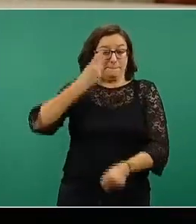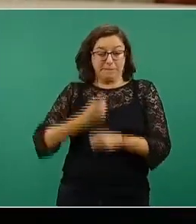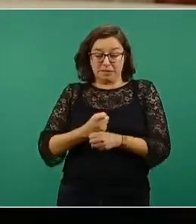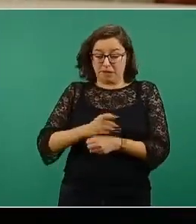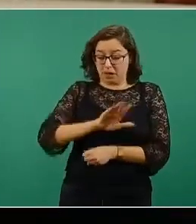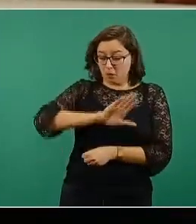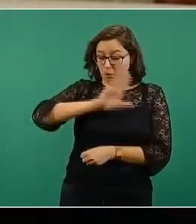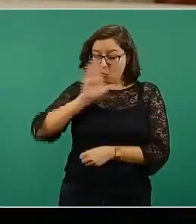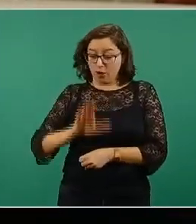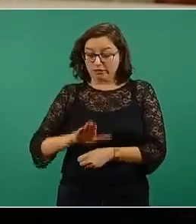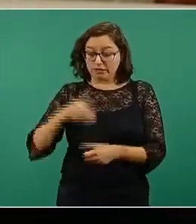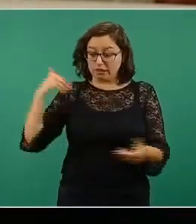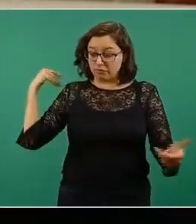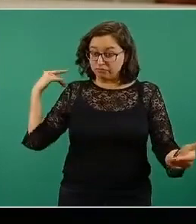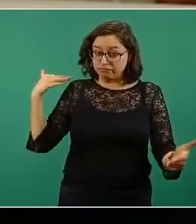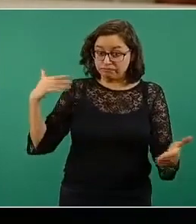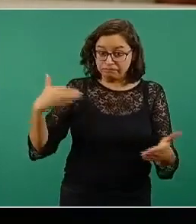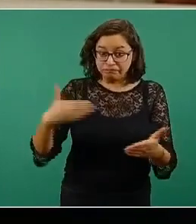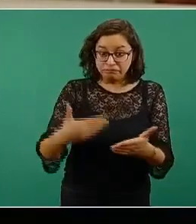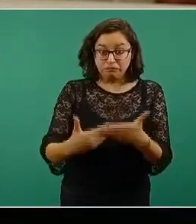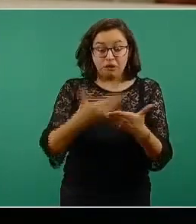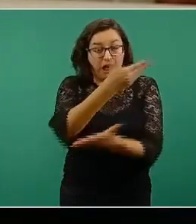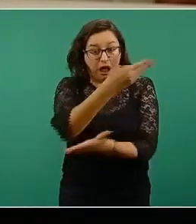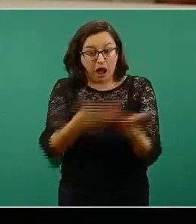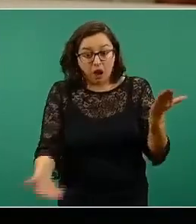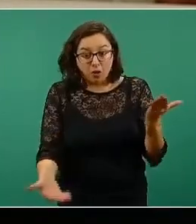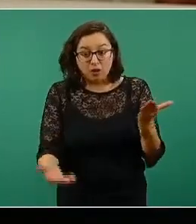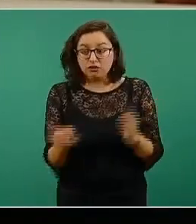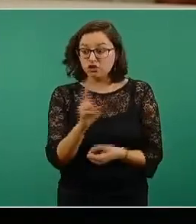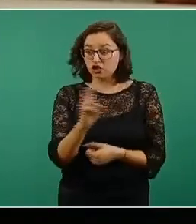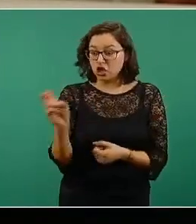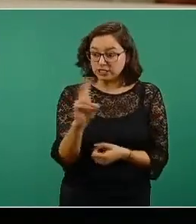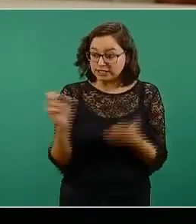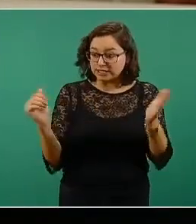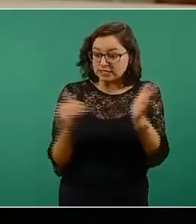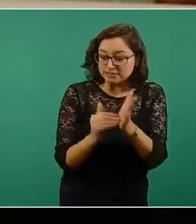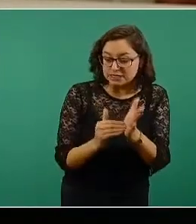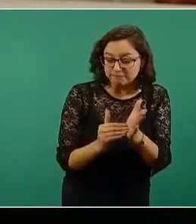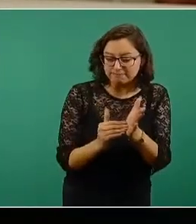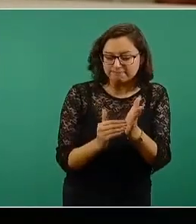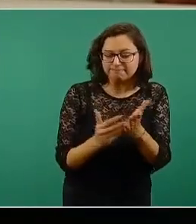¿cuál es su balance? ¿En qué sentido me refiero al balance?